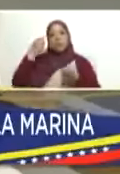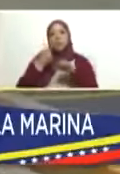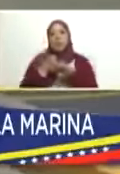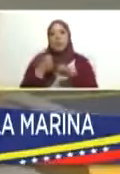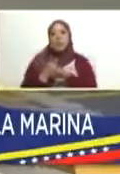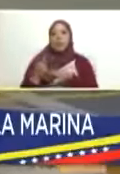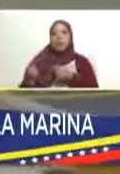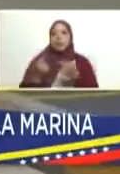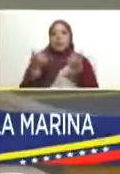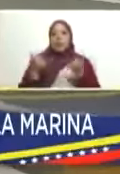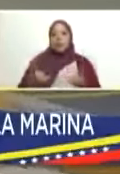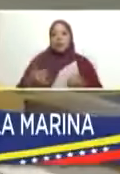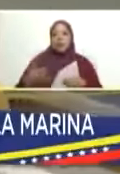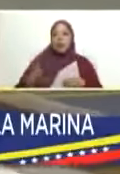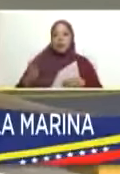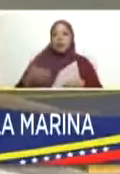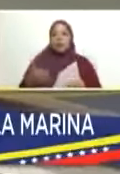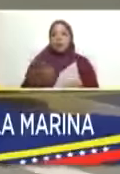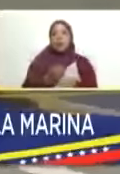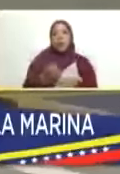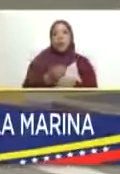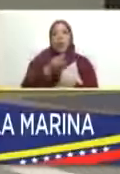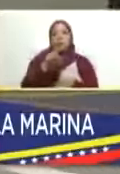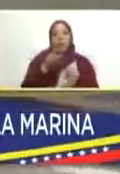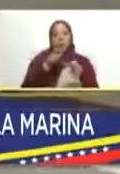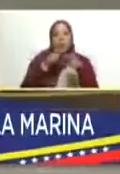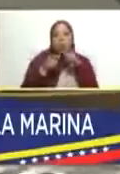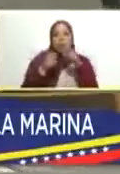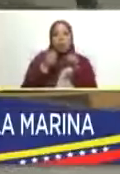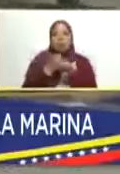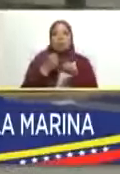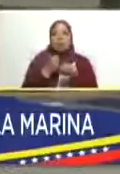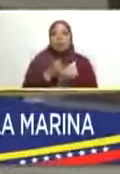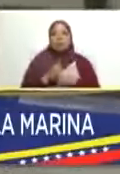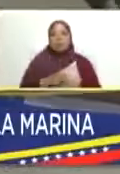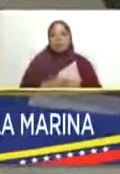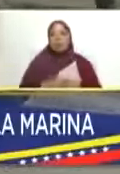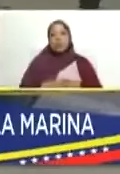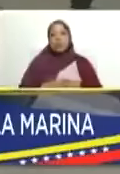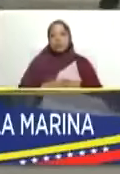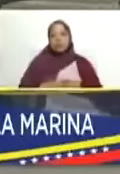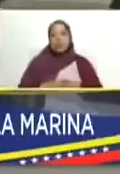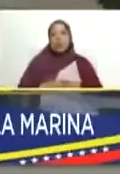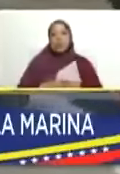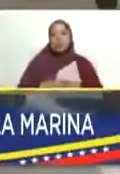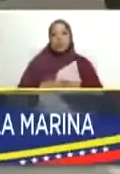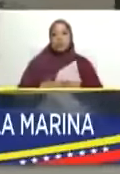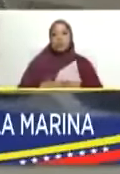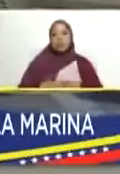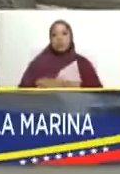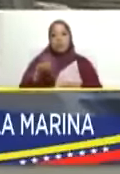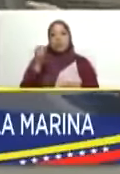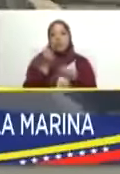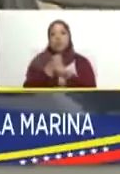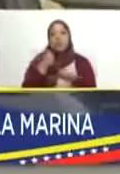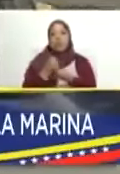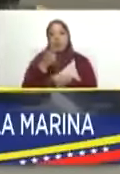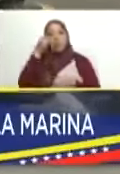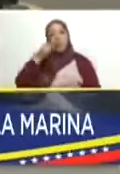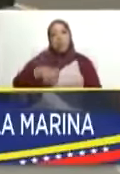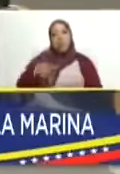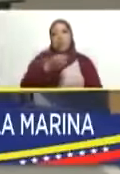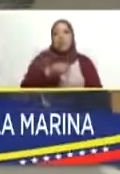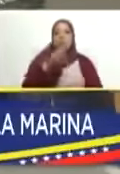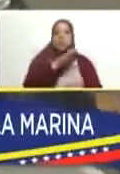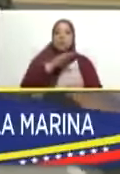Ah, pescado, pescado, ¿qué es? Bueno, seguimos. Suárez, dame tu saludo, Suárez. ¿Cómo está el pueblo de